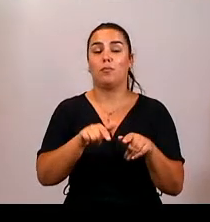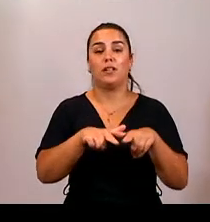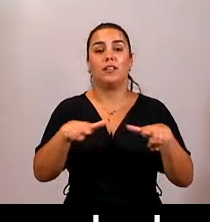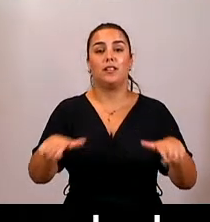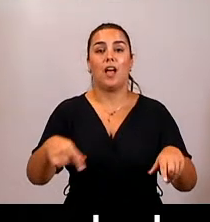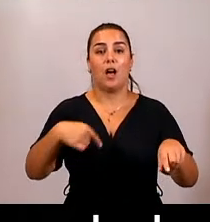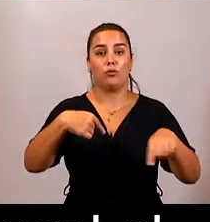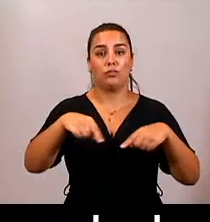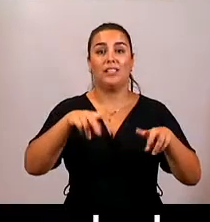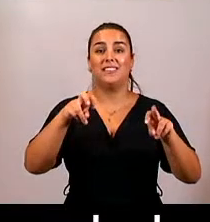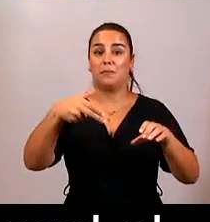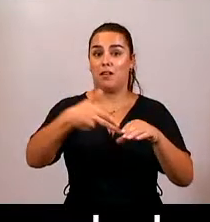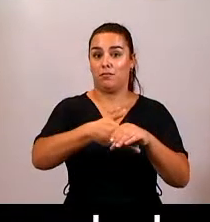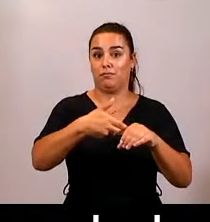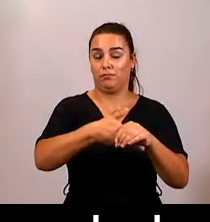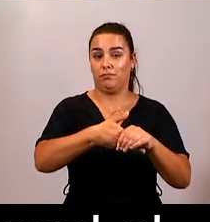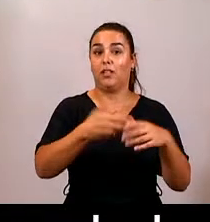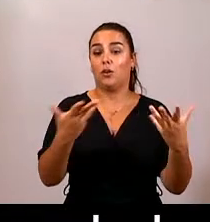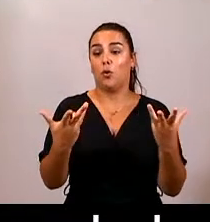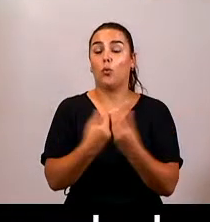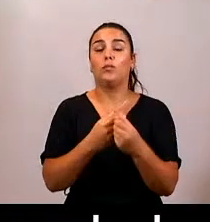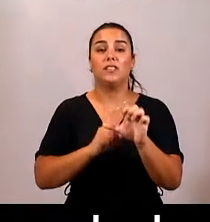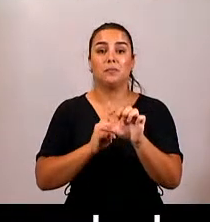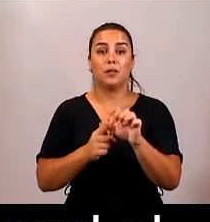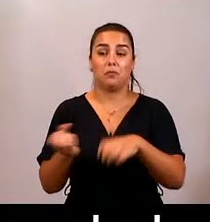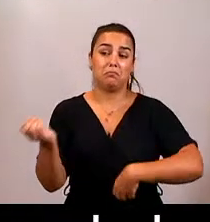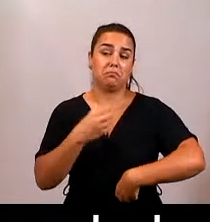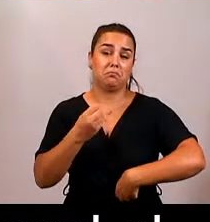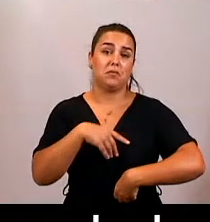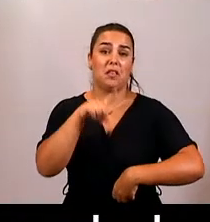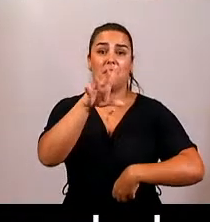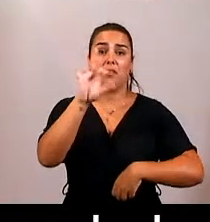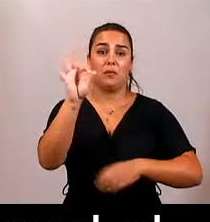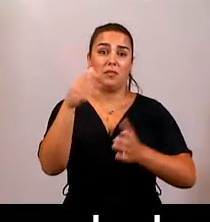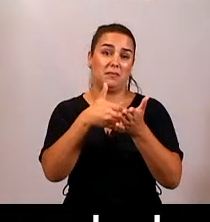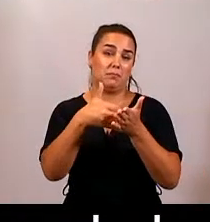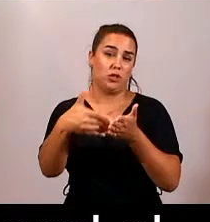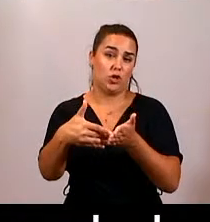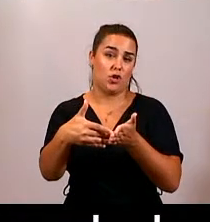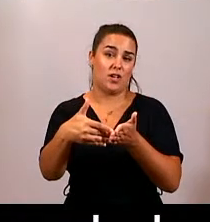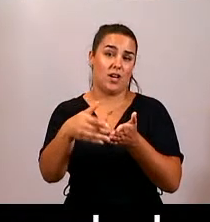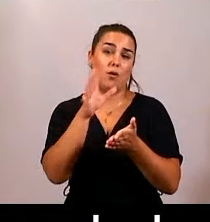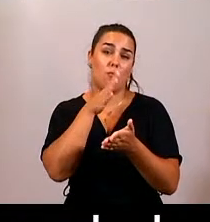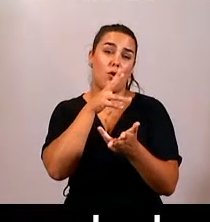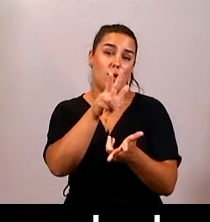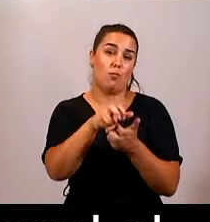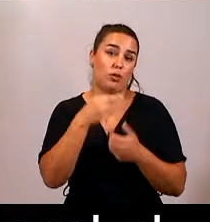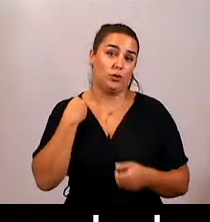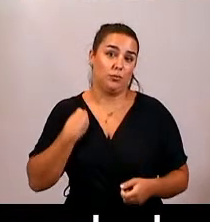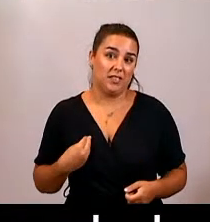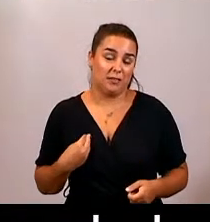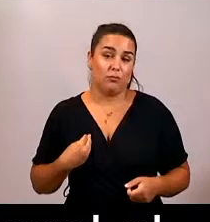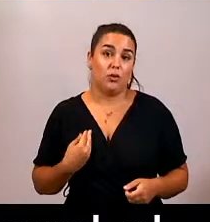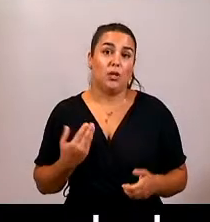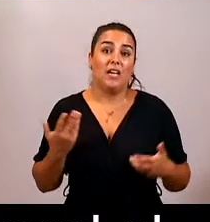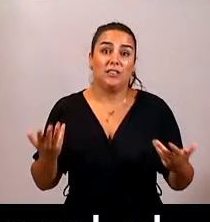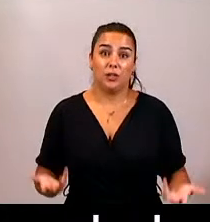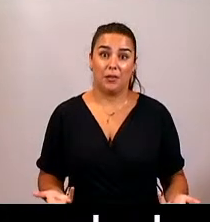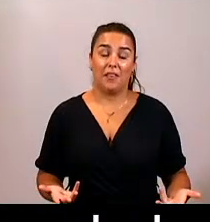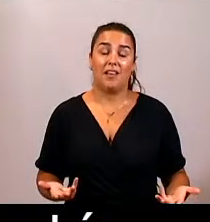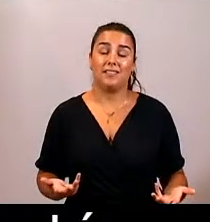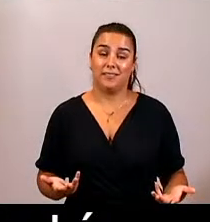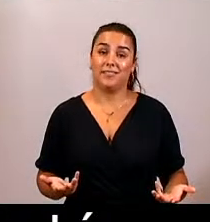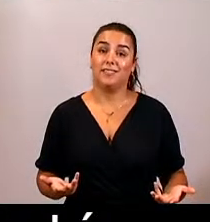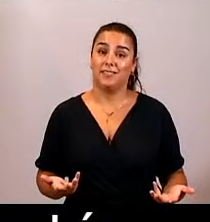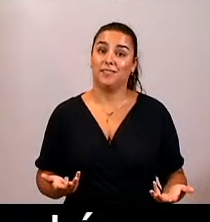impuestos sobre los carburantes. La Junta se habría ingresado unos 150 millones gracias a este impuesto y posiblemente